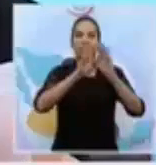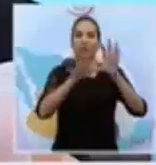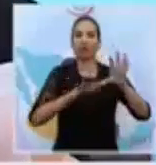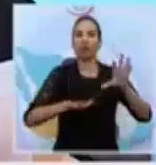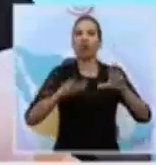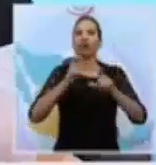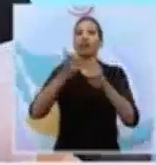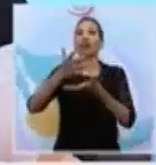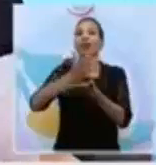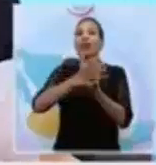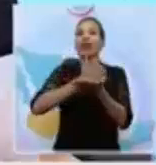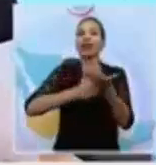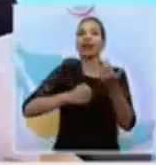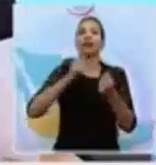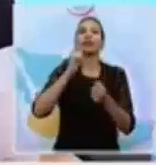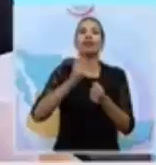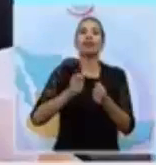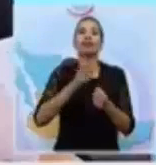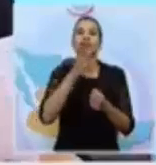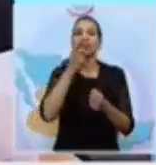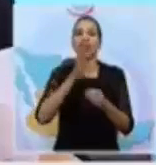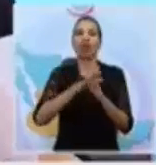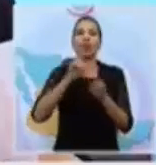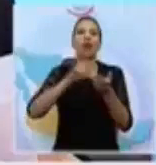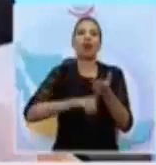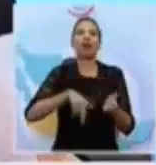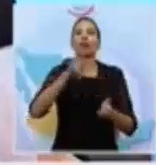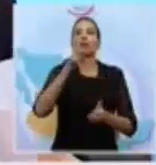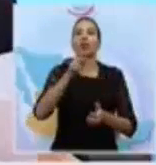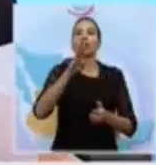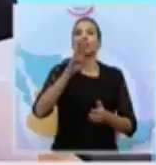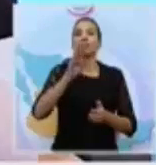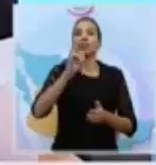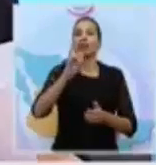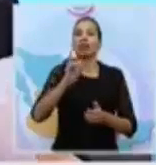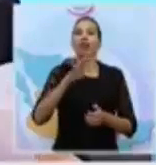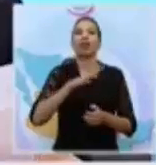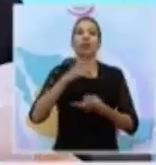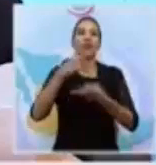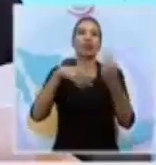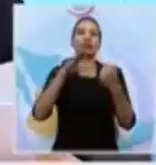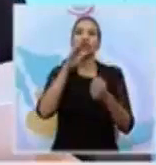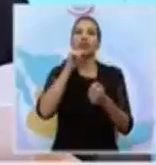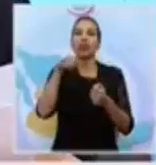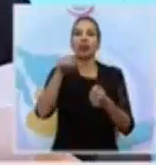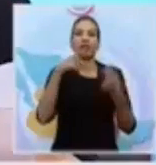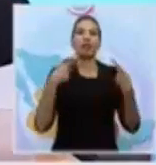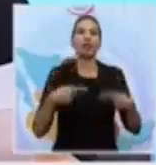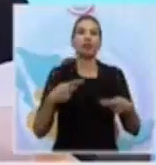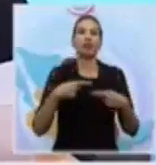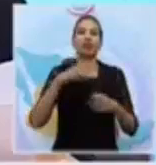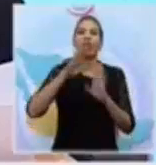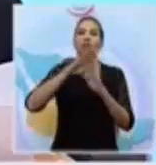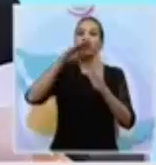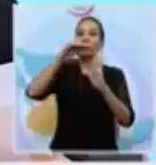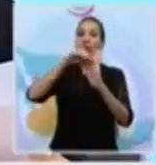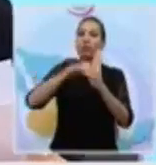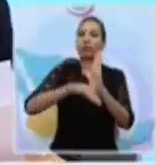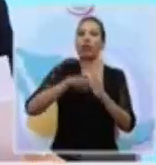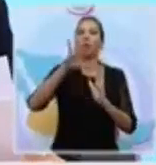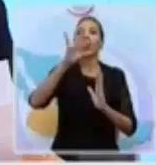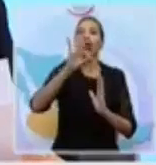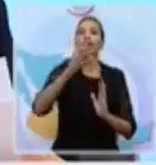del ingreso, qué parte del Producto Interno Bruto le toca a los trabajadores, ha disminuido del